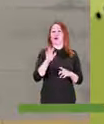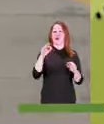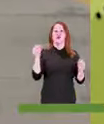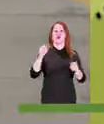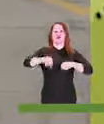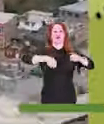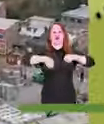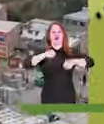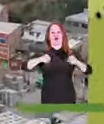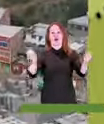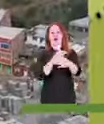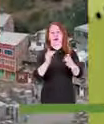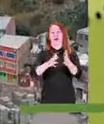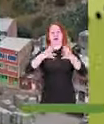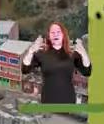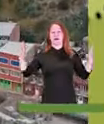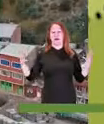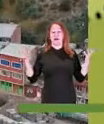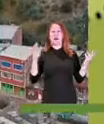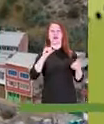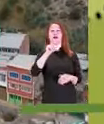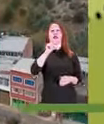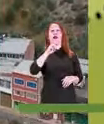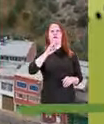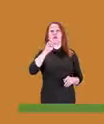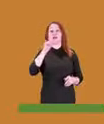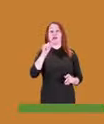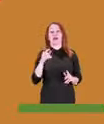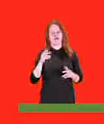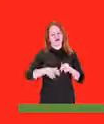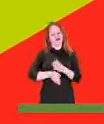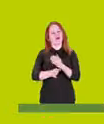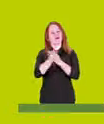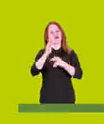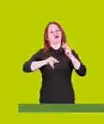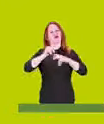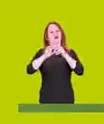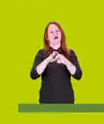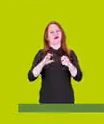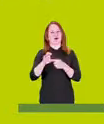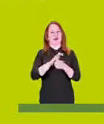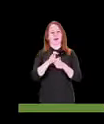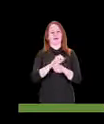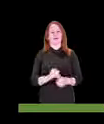tendrá Bogotá. De esta forma, seguimos construyendo ciudad.